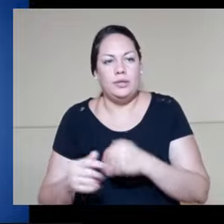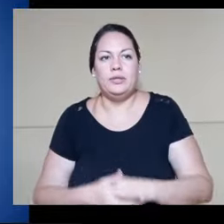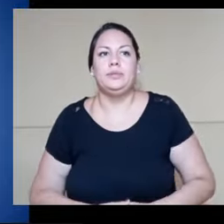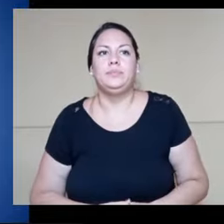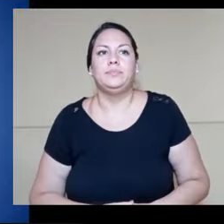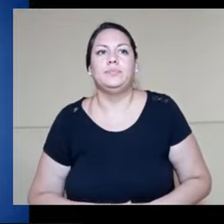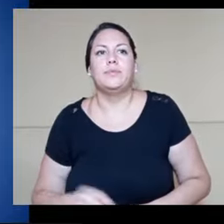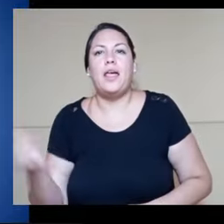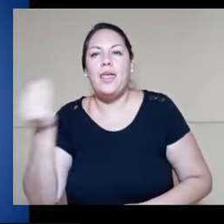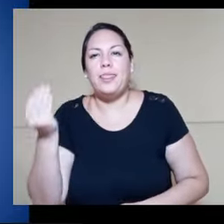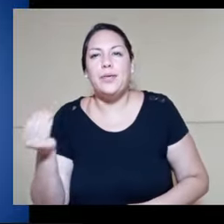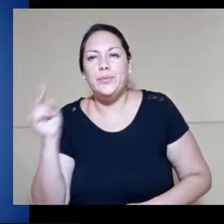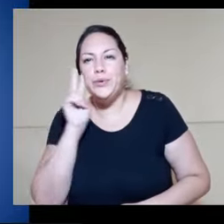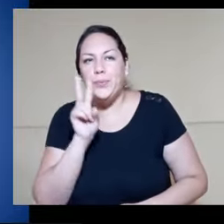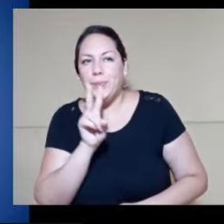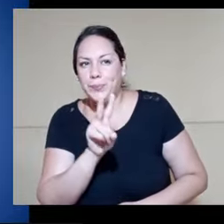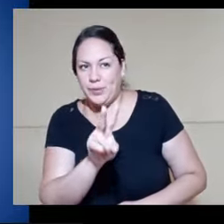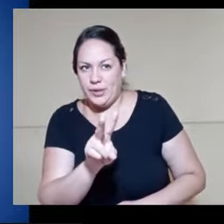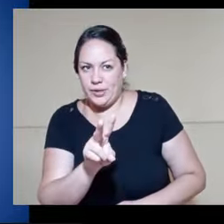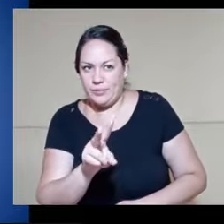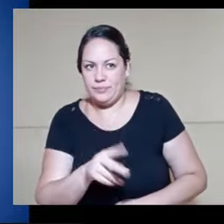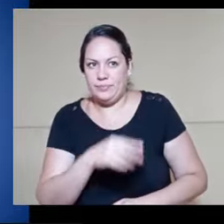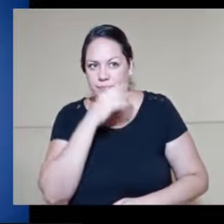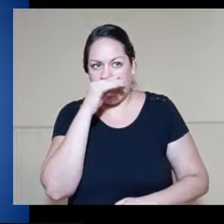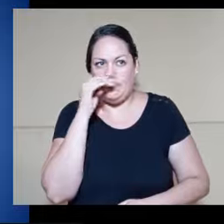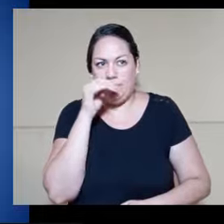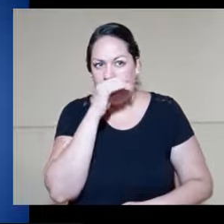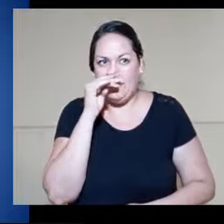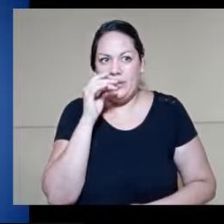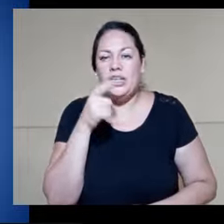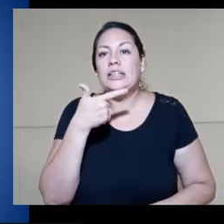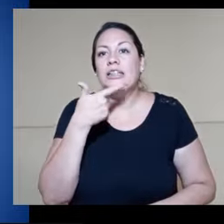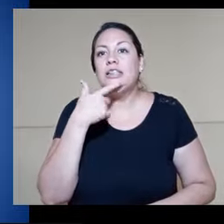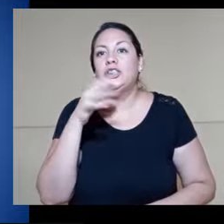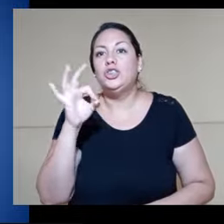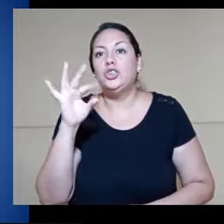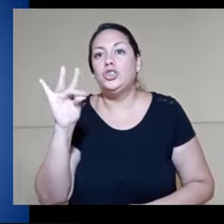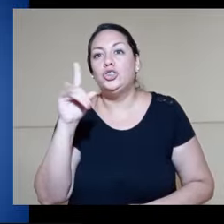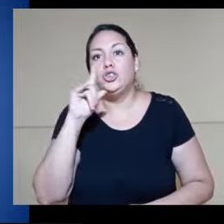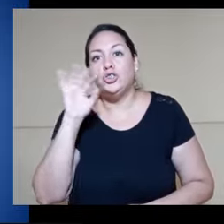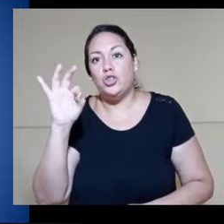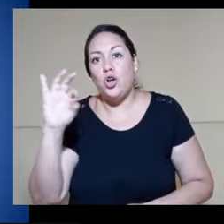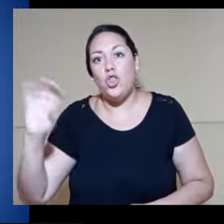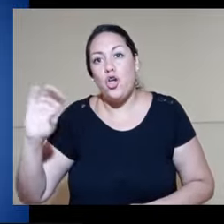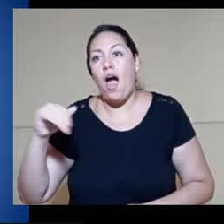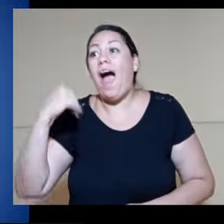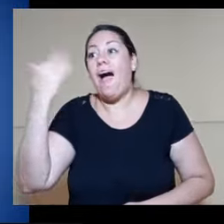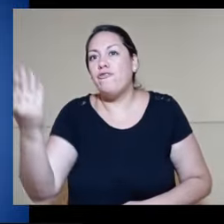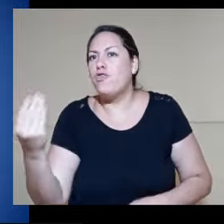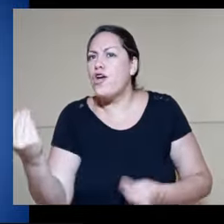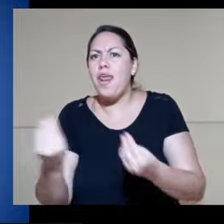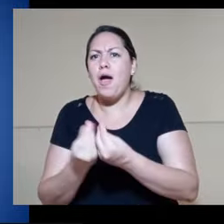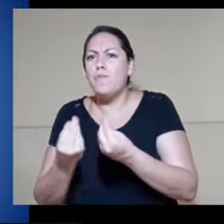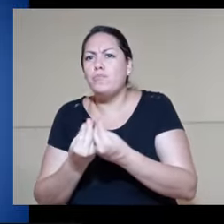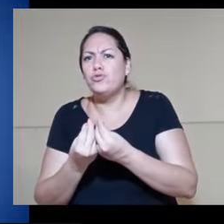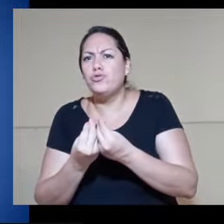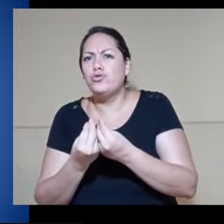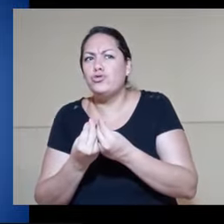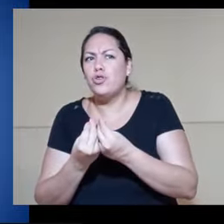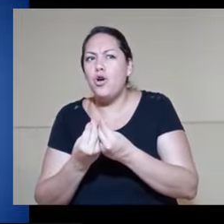no. Entonces, si nosotros miramos acá en este dibujo, nosotros vemos que hay mucha concentración de sodio